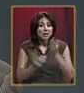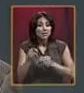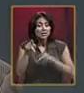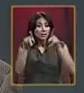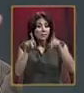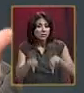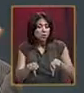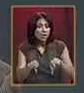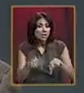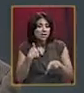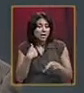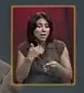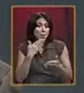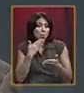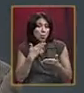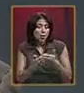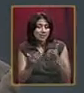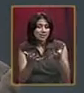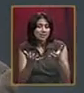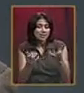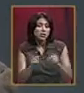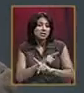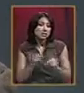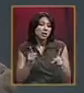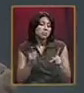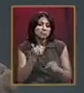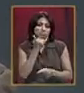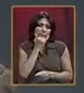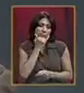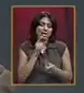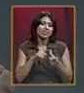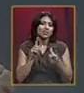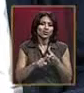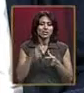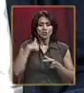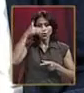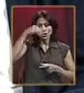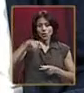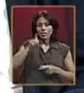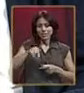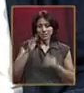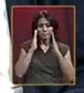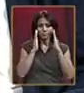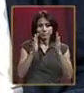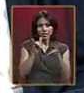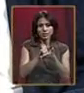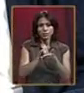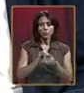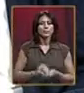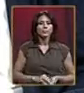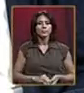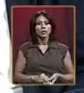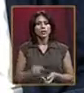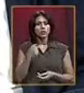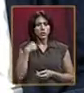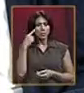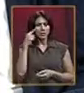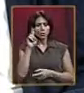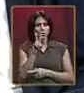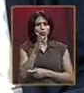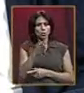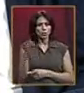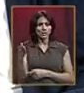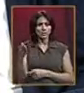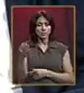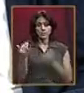equivocado. Entonces yo creo que todo eso hay que tenerlo muy, muy presente. Se me ocurren dos cosas, don Eduardo. Por un lado, ahora que estaba usted